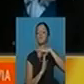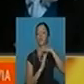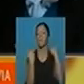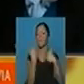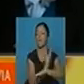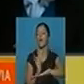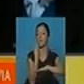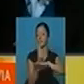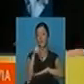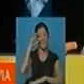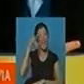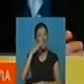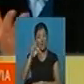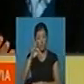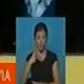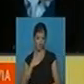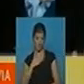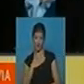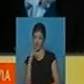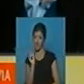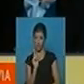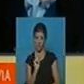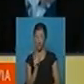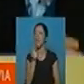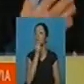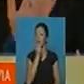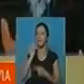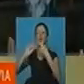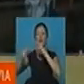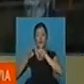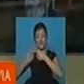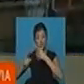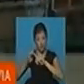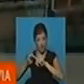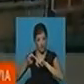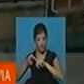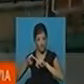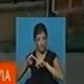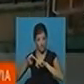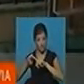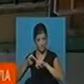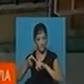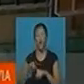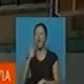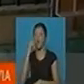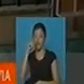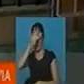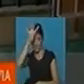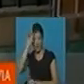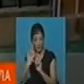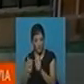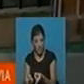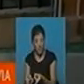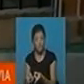claro. Sí, yo creo que no. Yo creo que el canciller David Choquehuanca, es un dirigente indígena, de